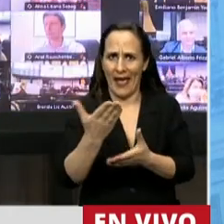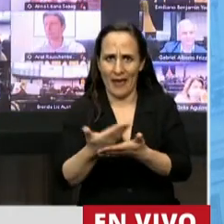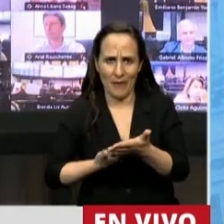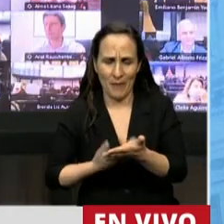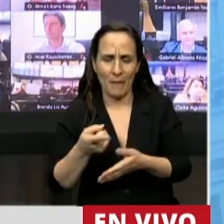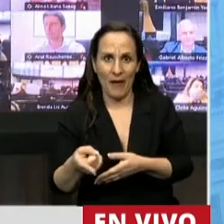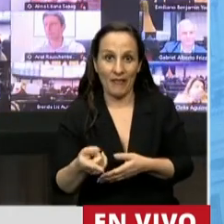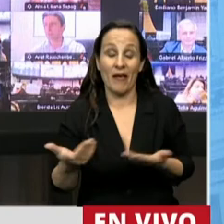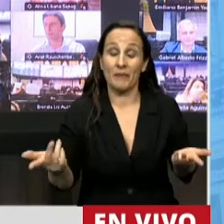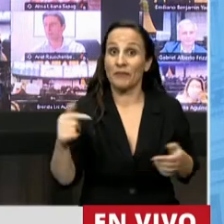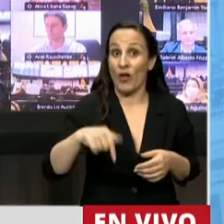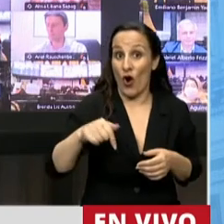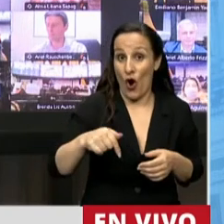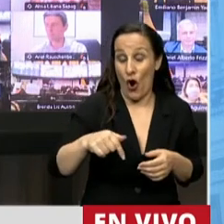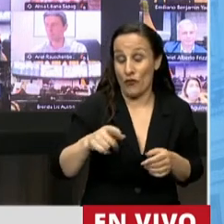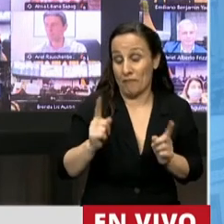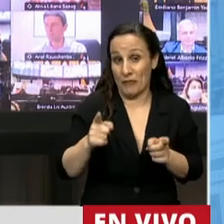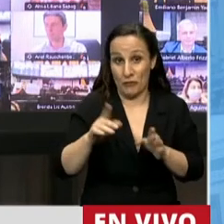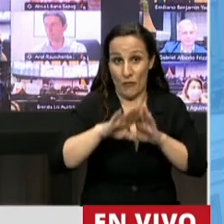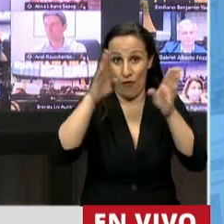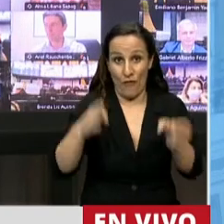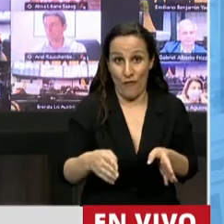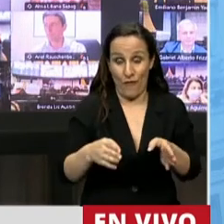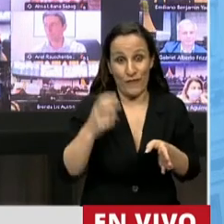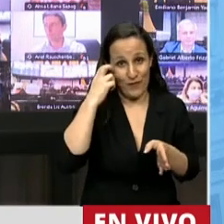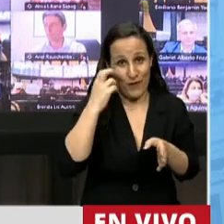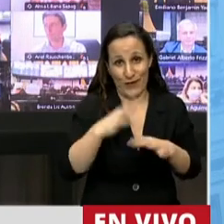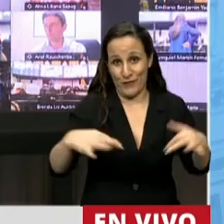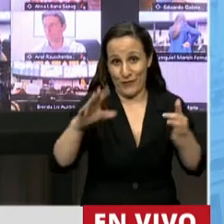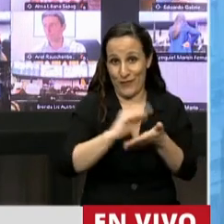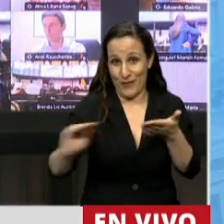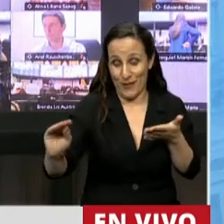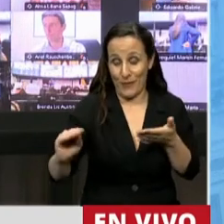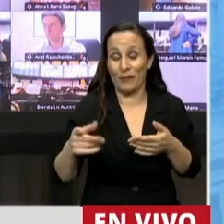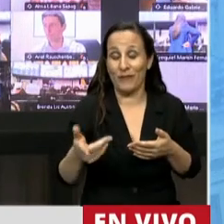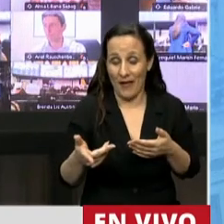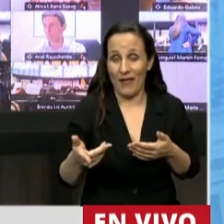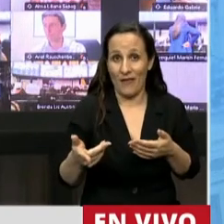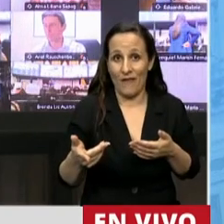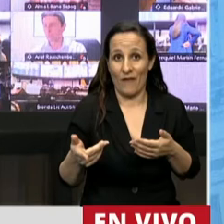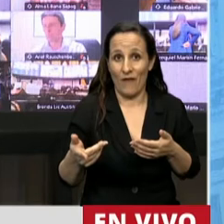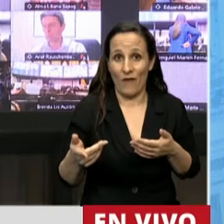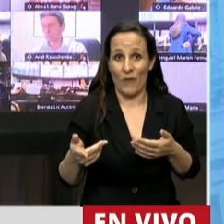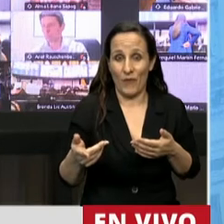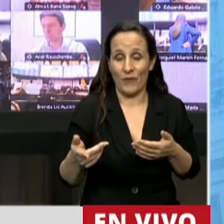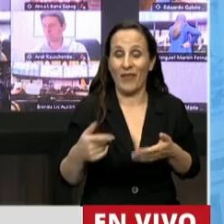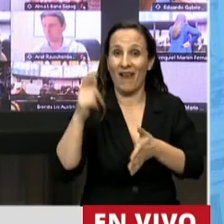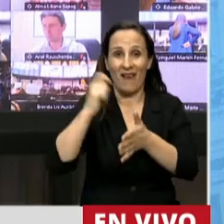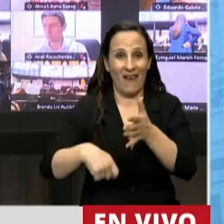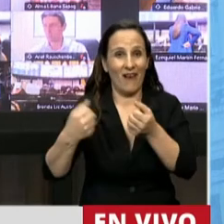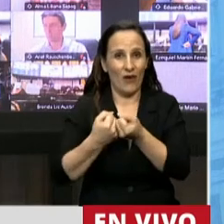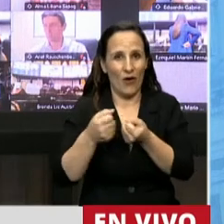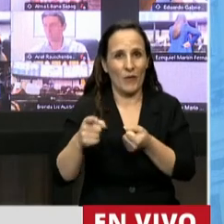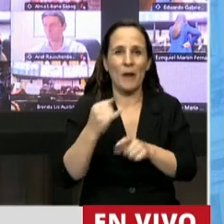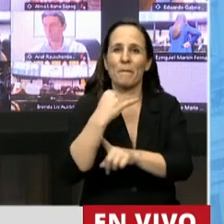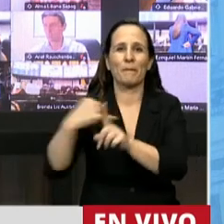que nosotros dentro de este recinto también no lo hemos tenido oportunidad de escuchar, tenemos acá este convenio que viene con